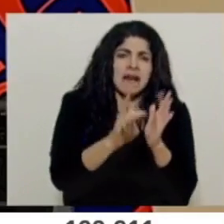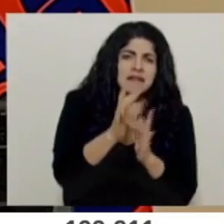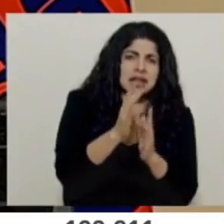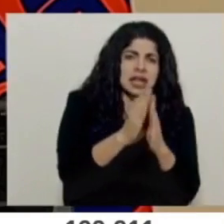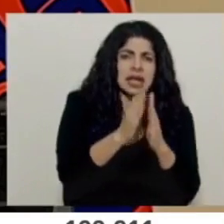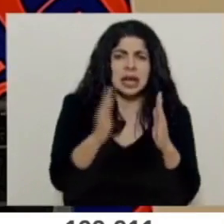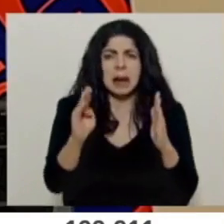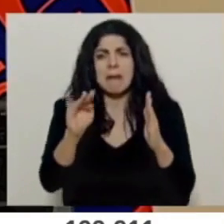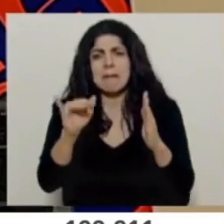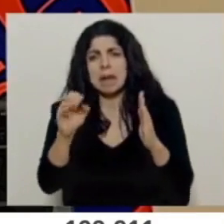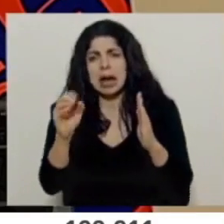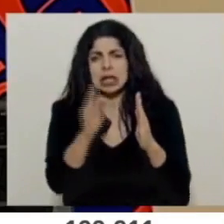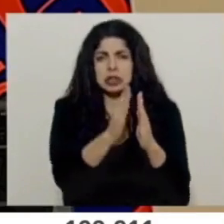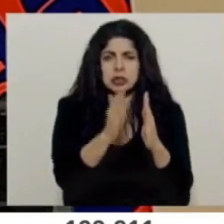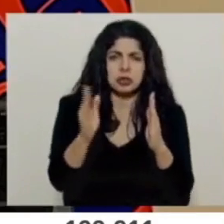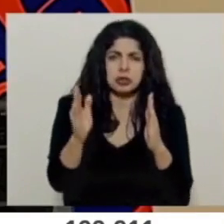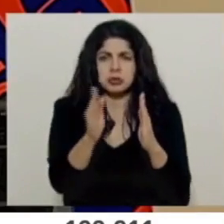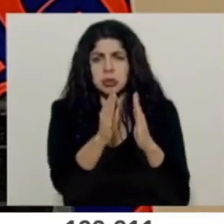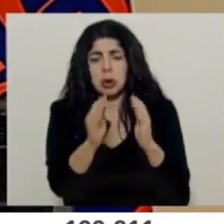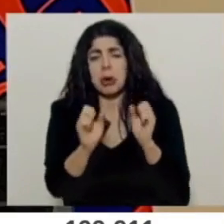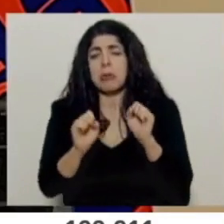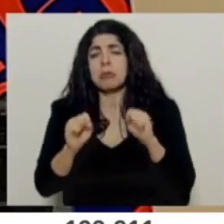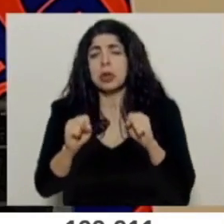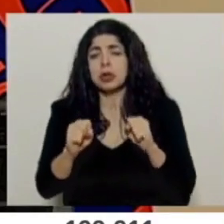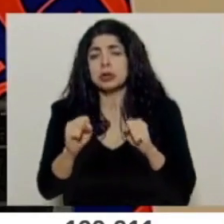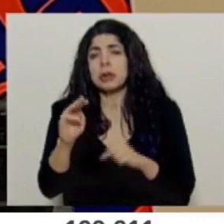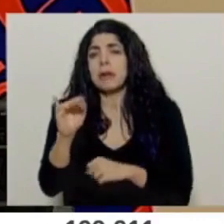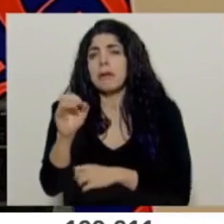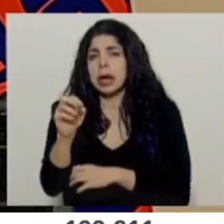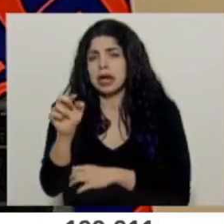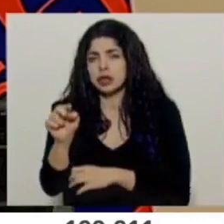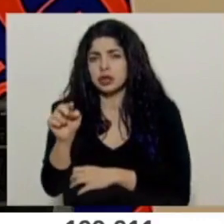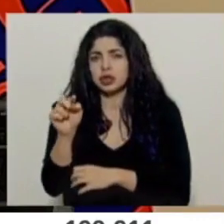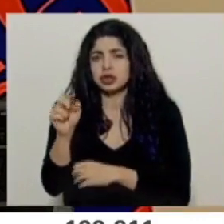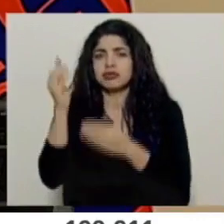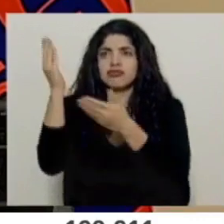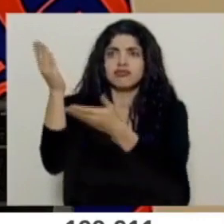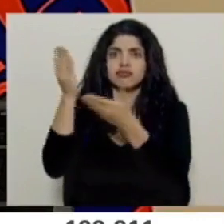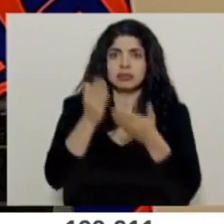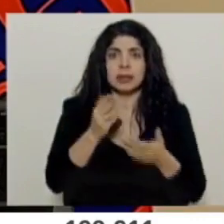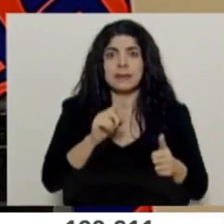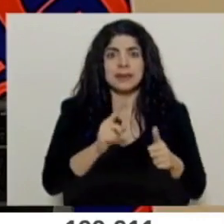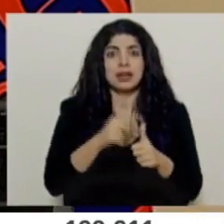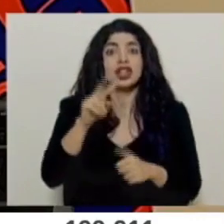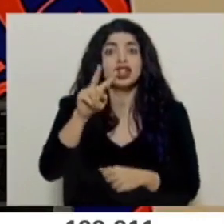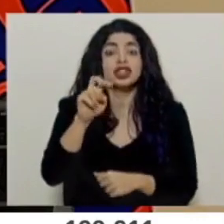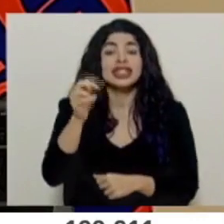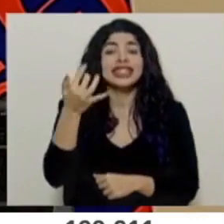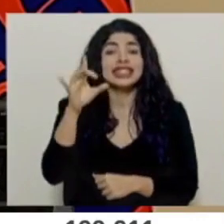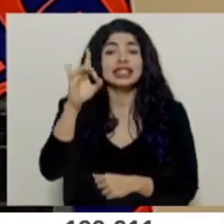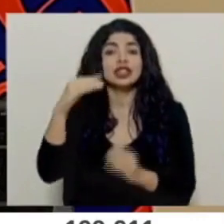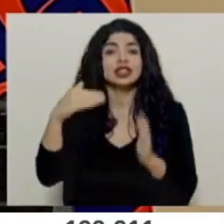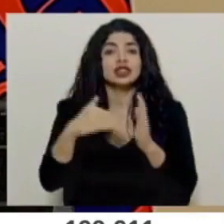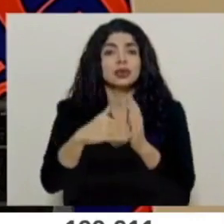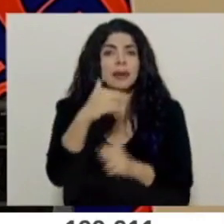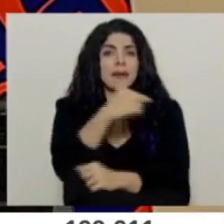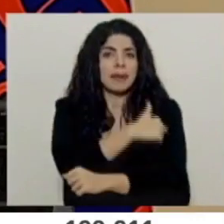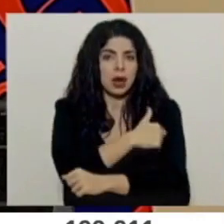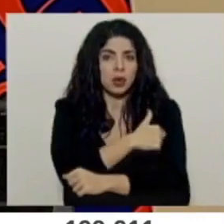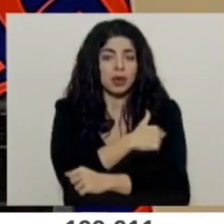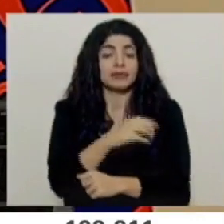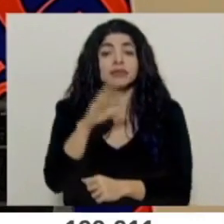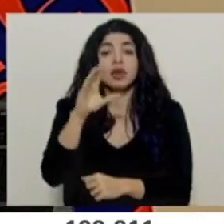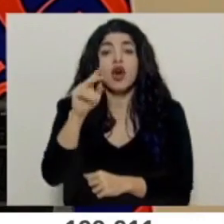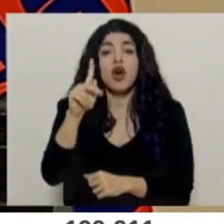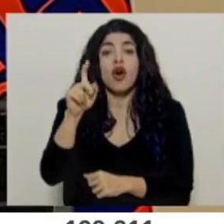mayo, más seguro que sea durante el mes de mayo, estaríamos recibiendo esas primeras 218 mil dosis. La asignación que COVAX